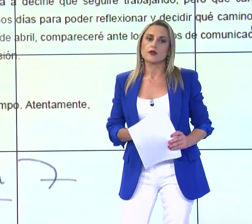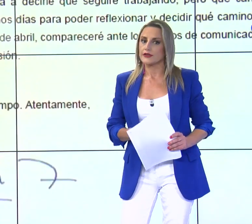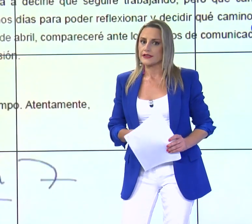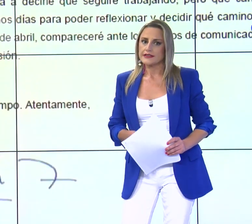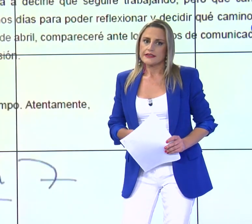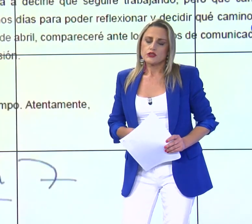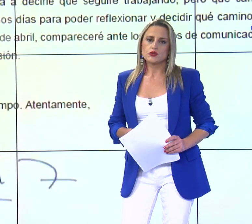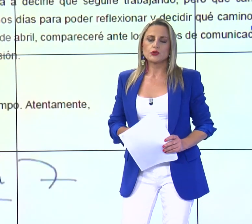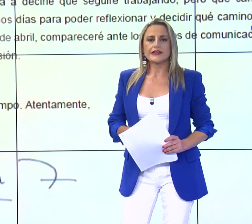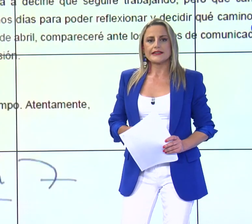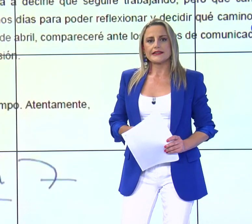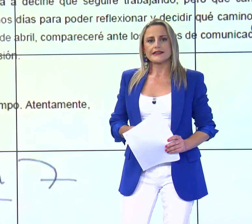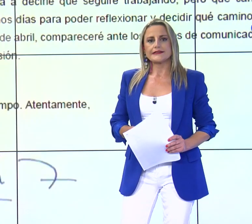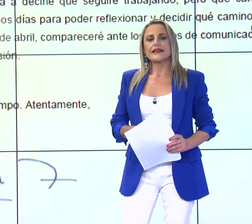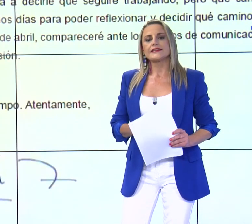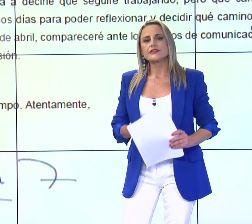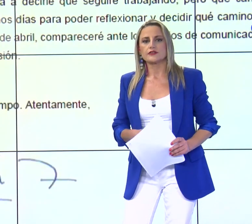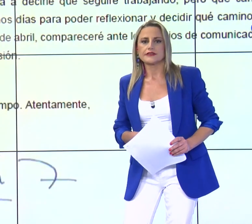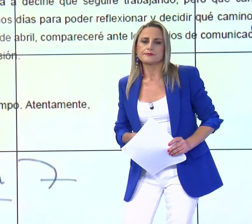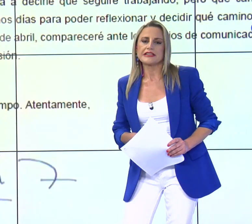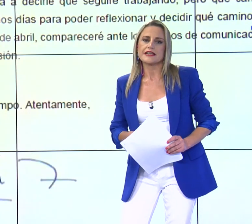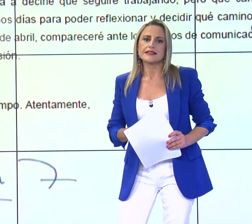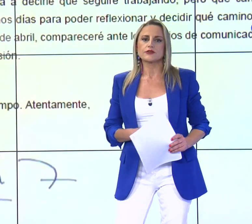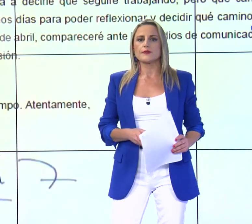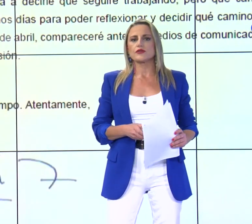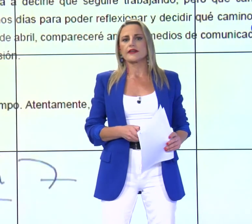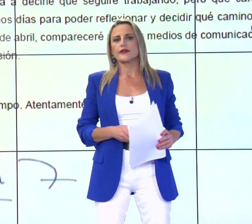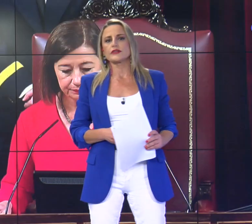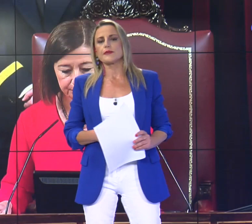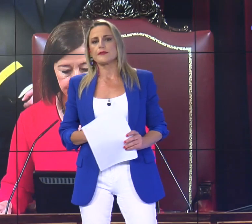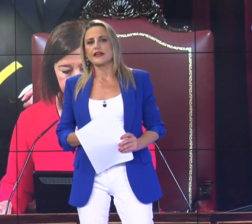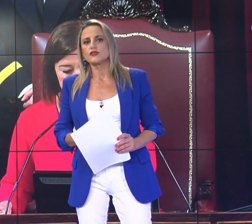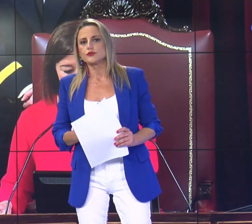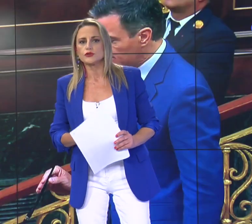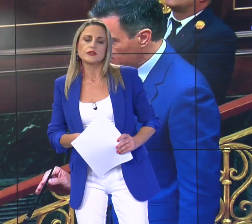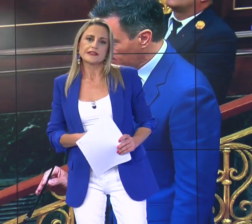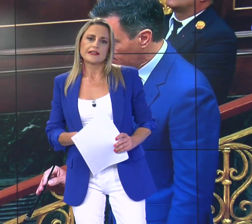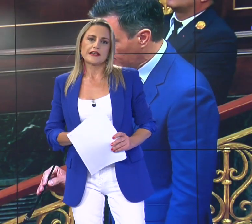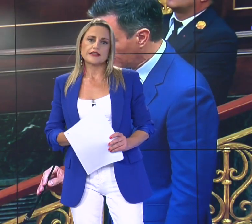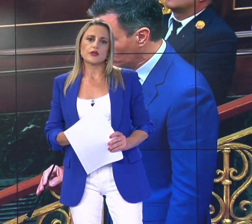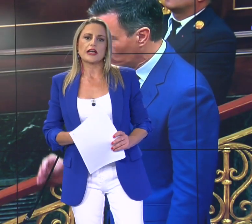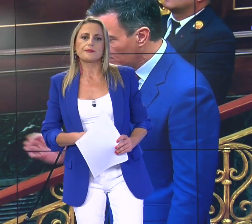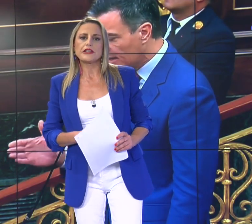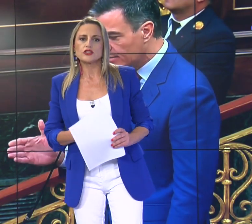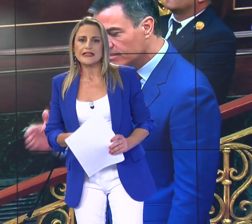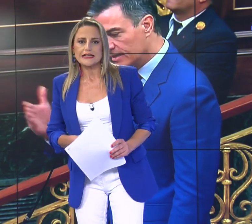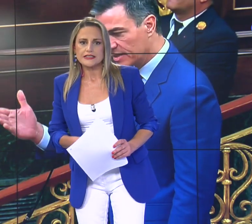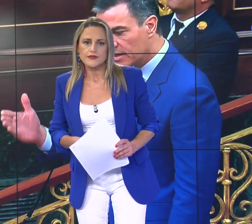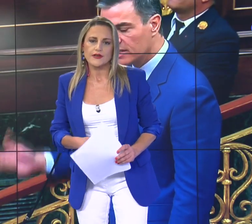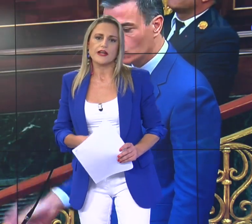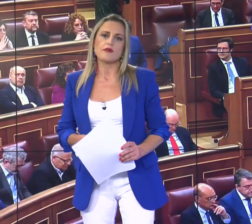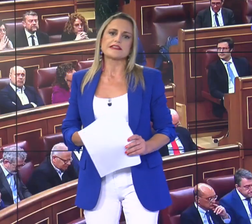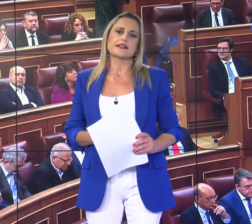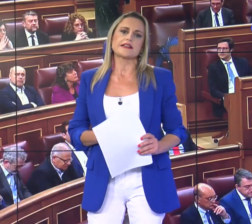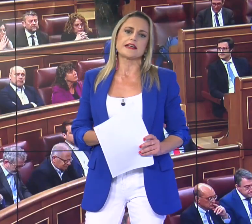Sánchez y conocer su eh decisión Mientras tanto el pso aquí en ceuta ya prepara Su futuro la gestora que pilotar la